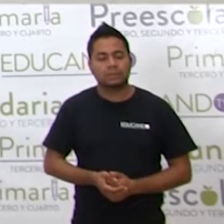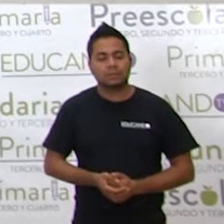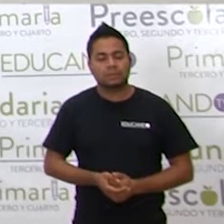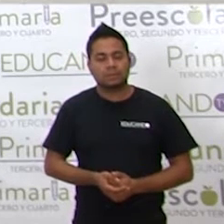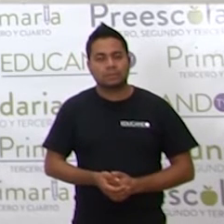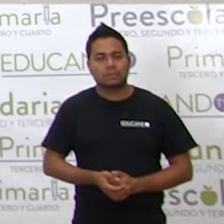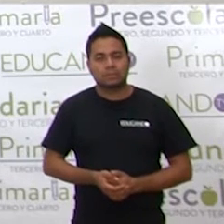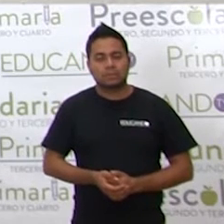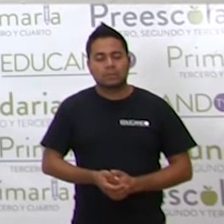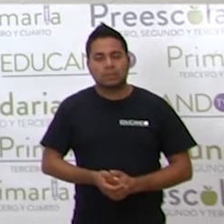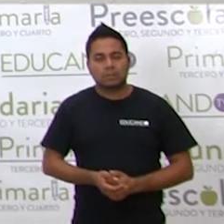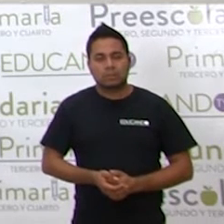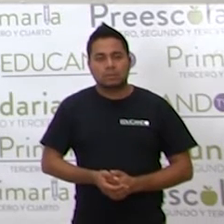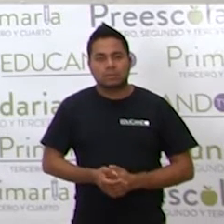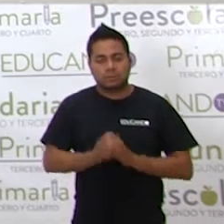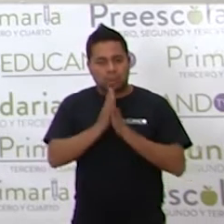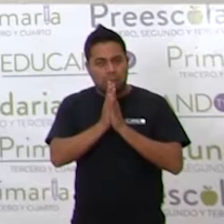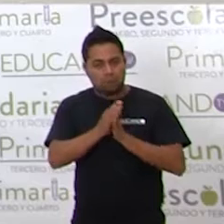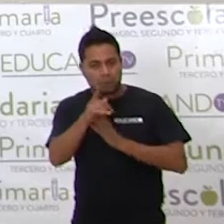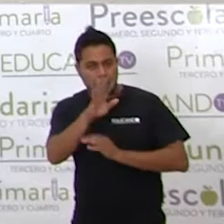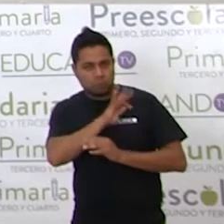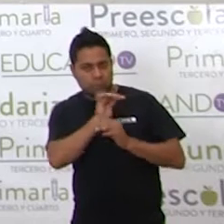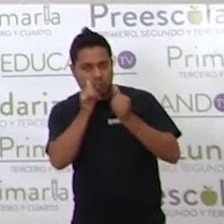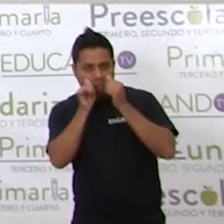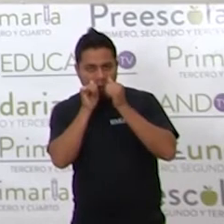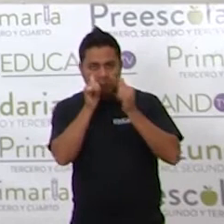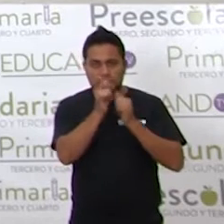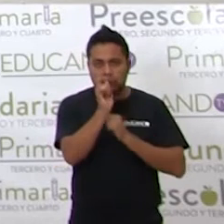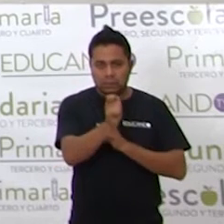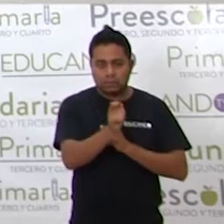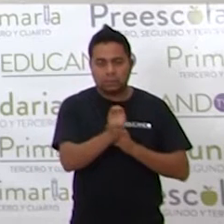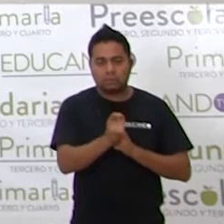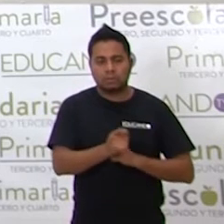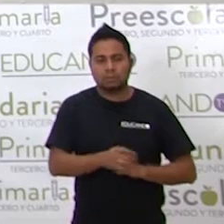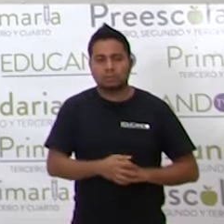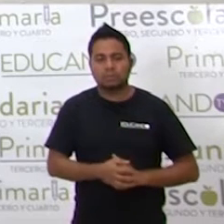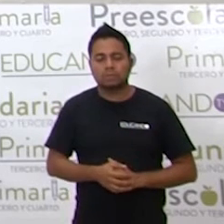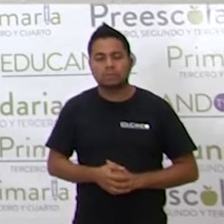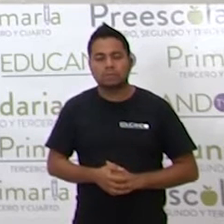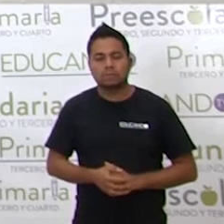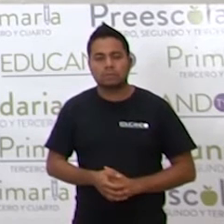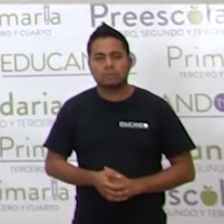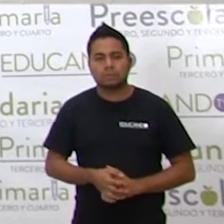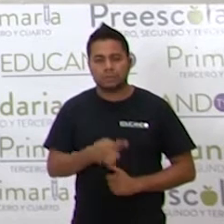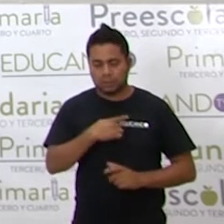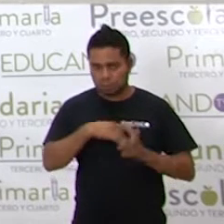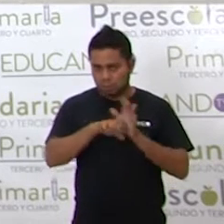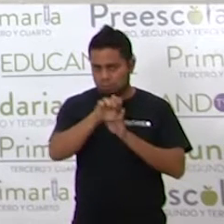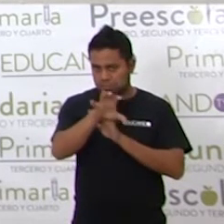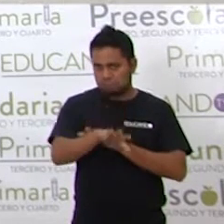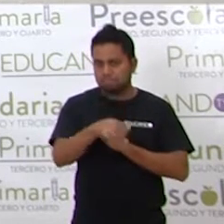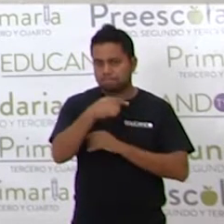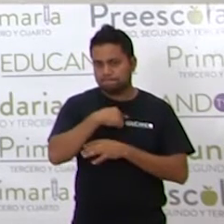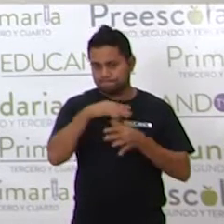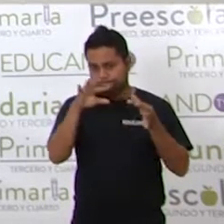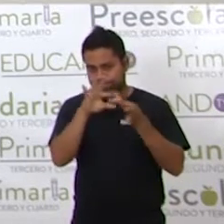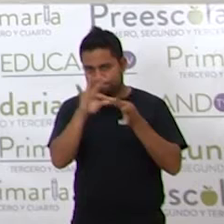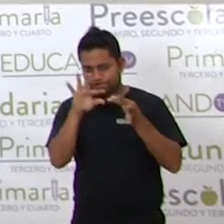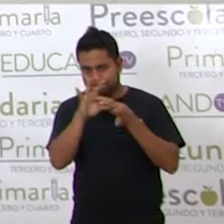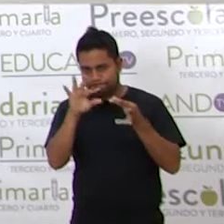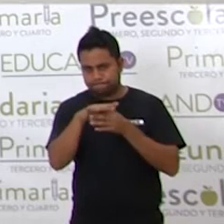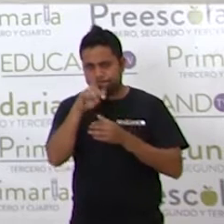Por favor, mira atentamente. Cuando nosotros hablamos de